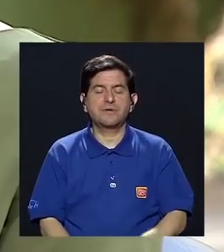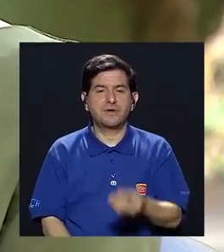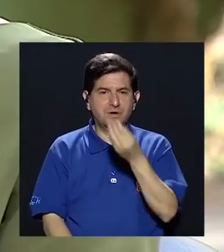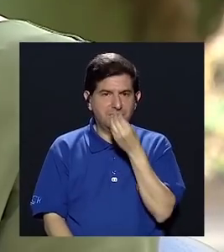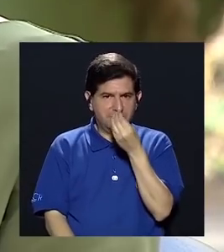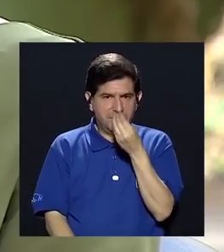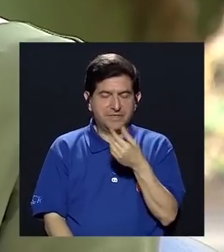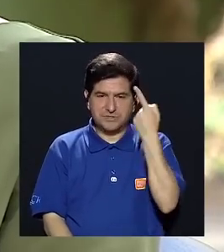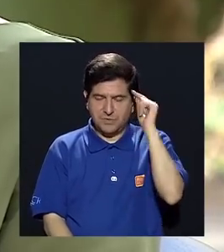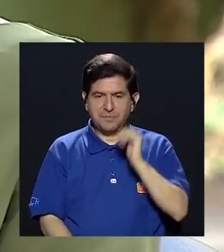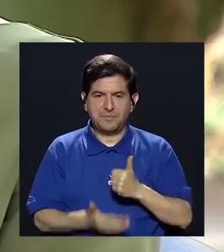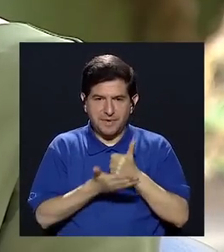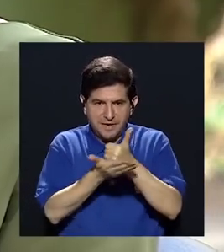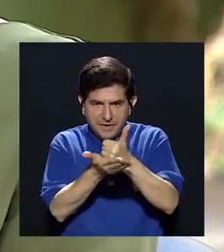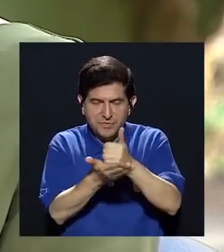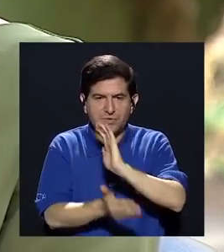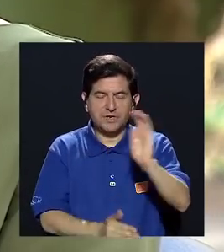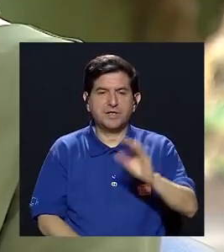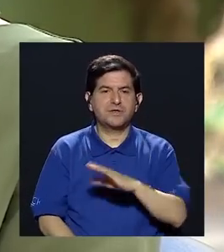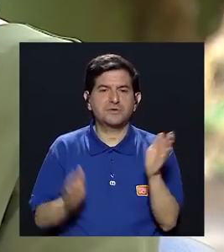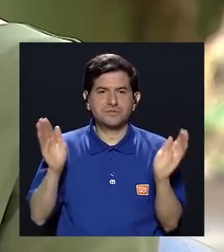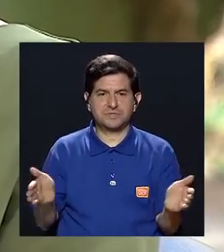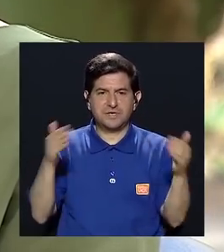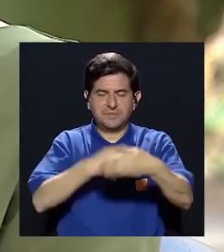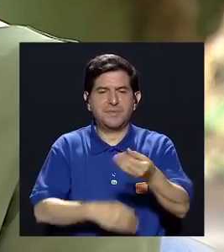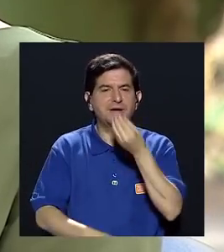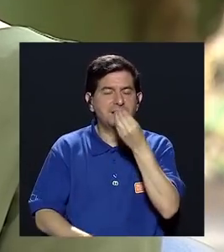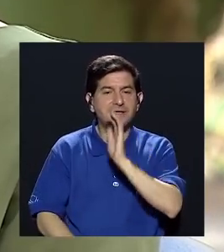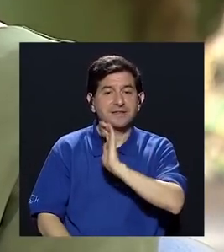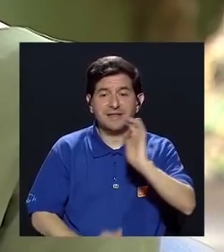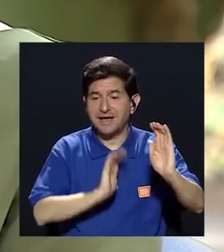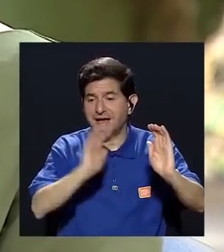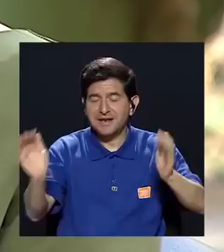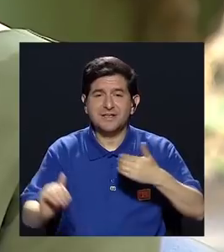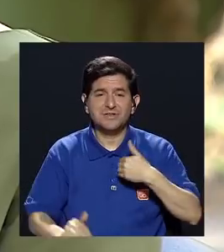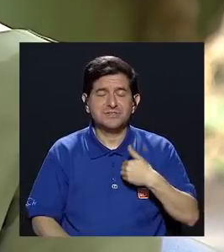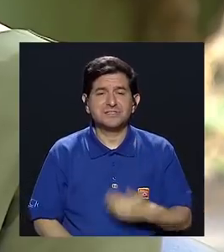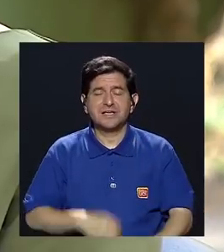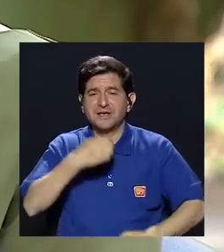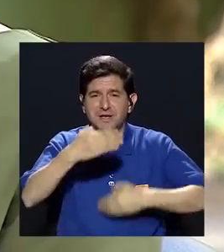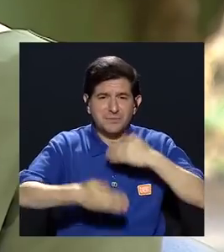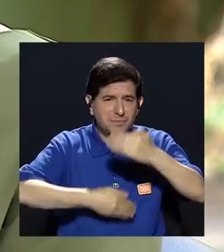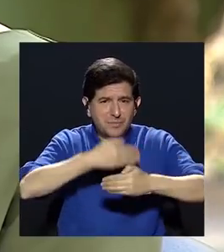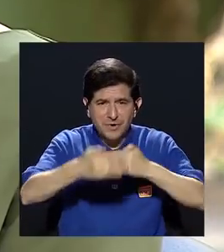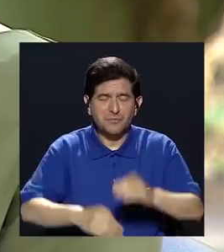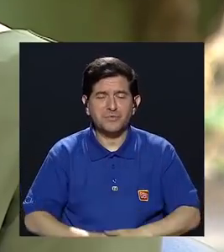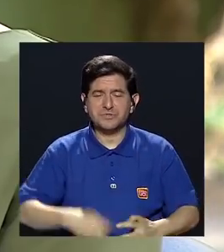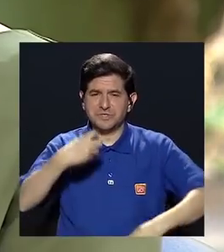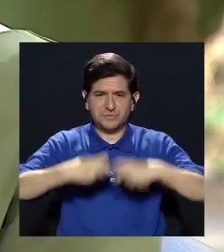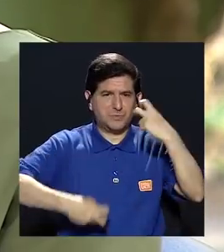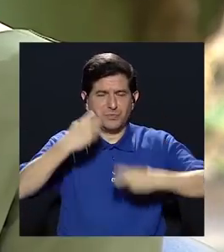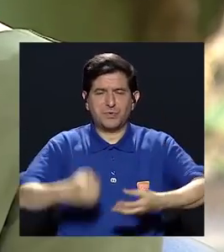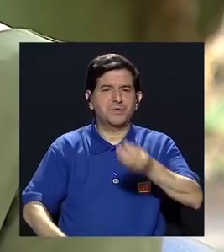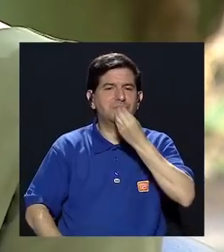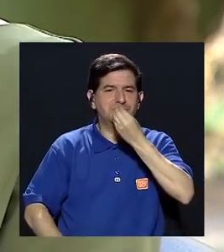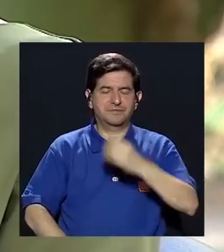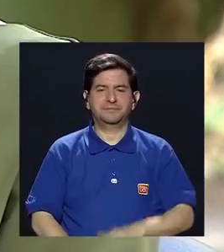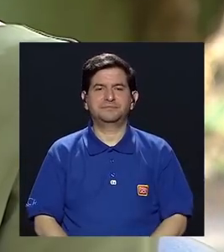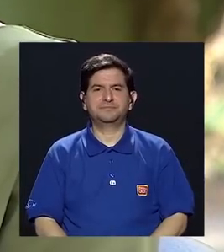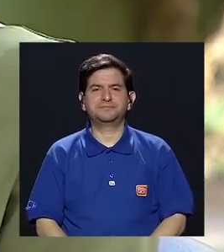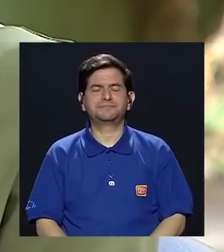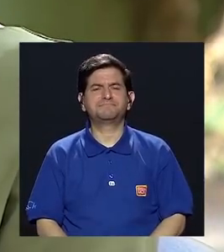niño y paquetes de alimentos a familias cuyos niños presentan desnutrición.